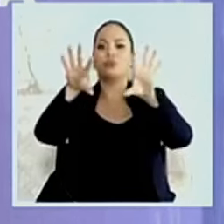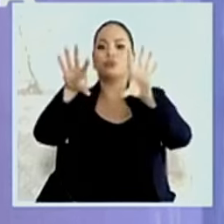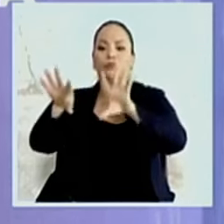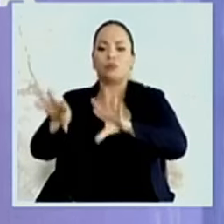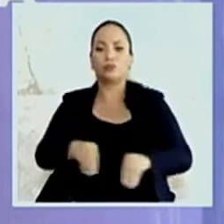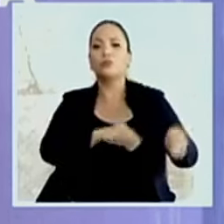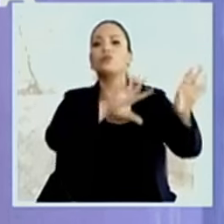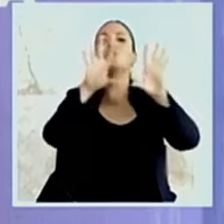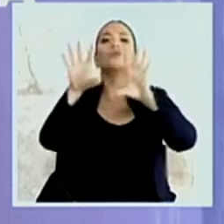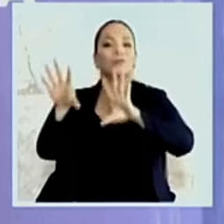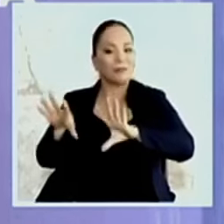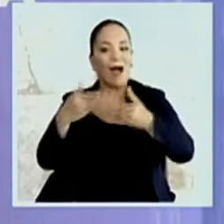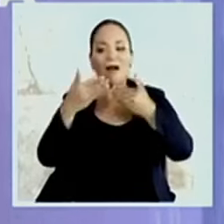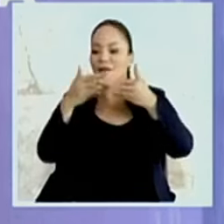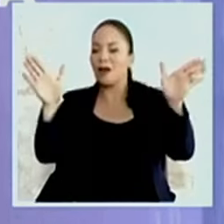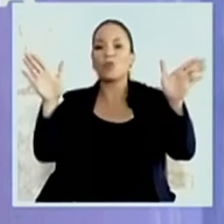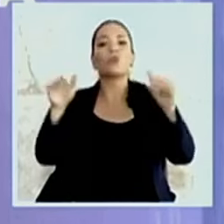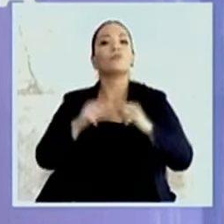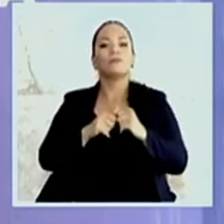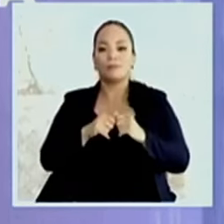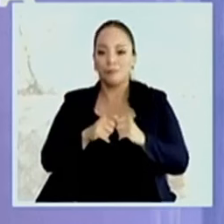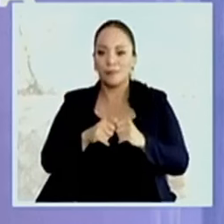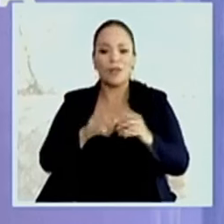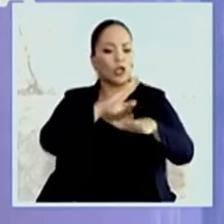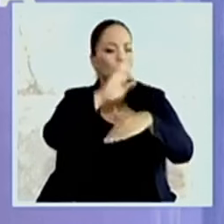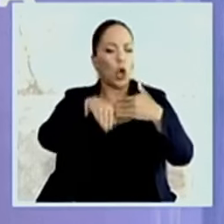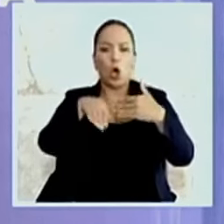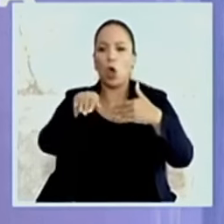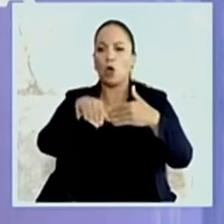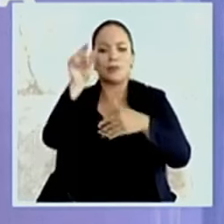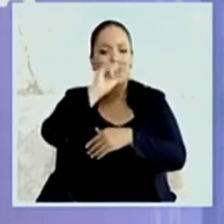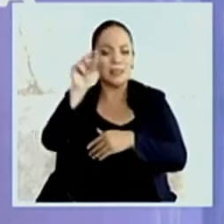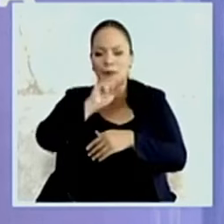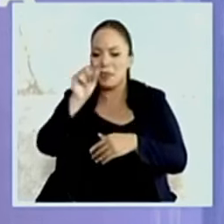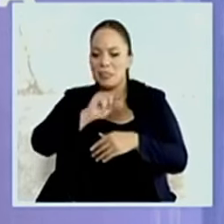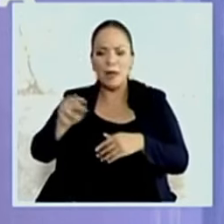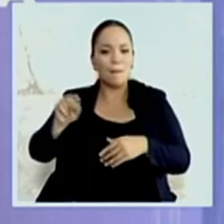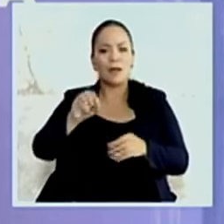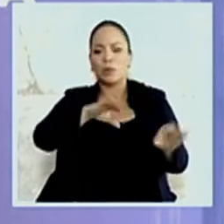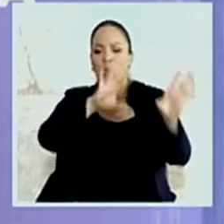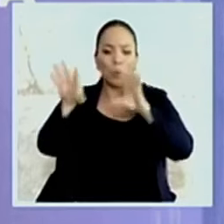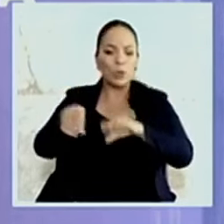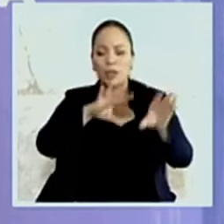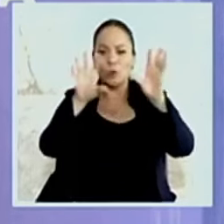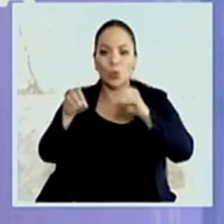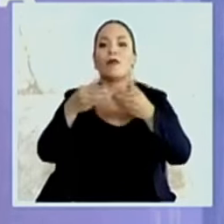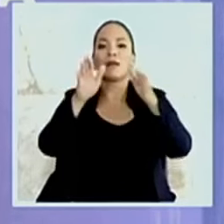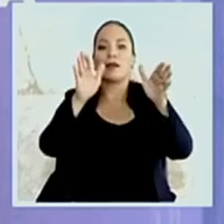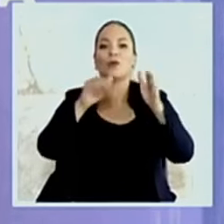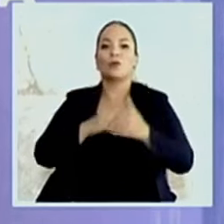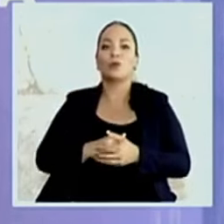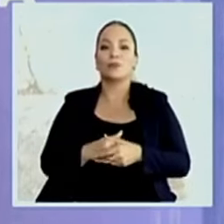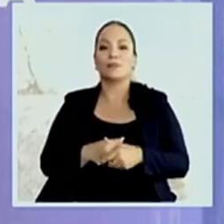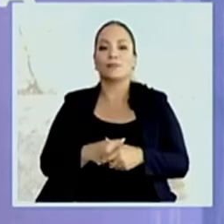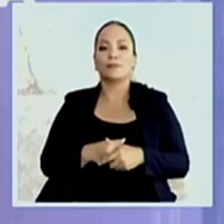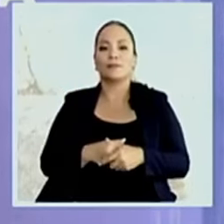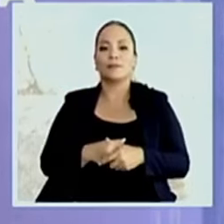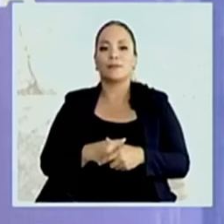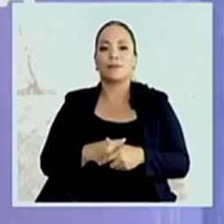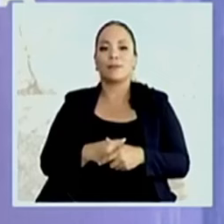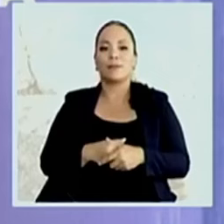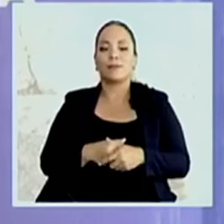públicos, sino en específico que el Hospital de Trauma hoy está abierto como debió haber sido siempre, 24